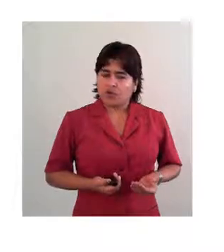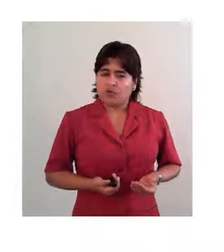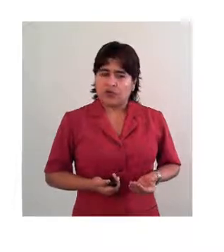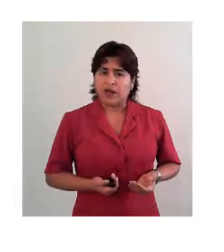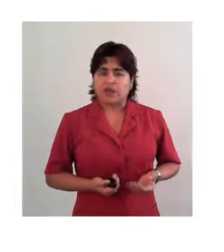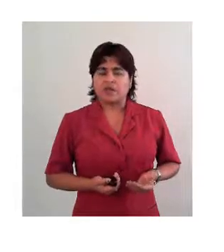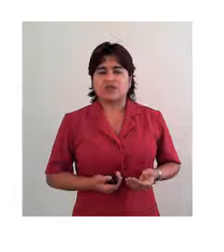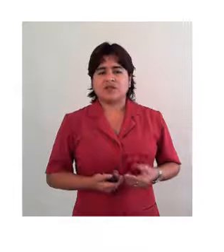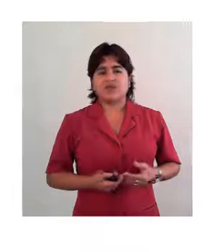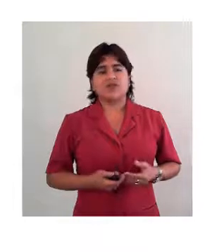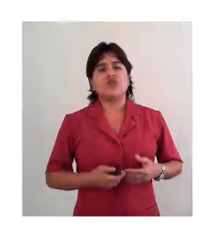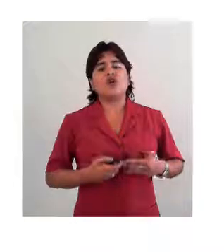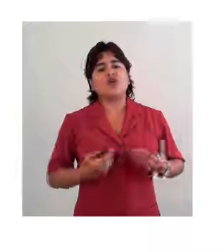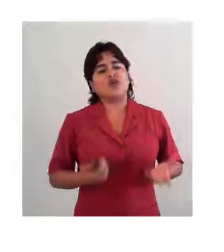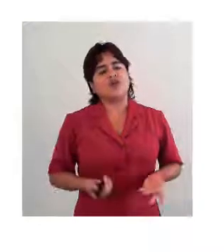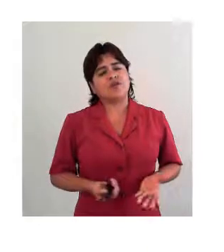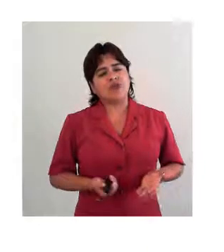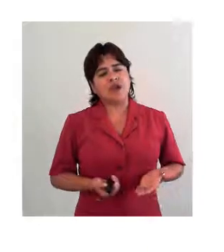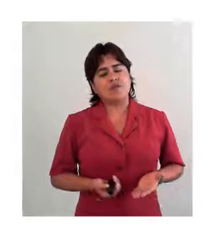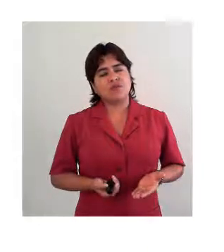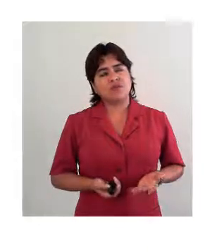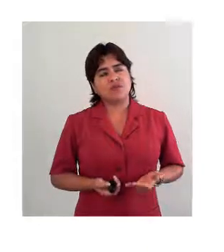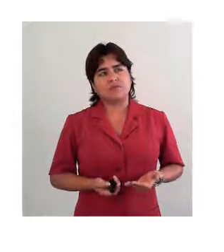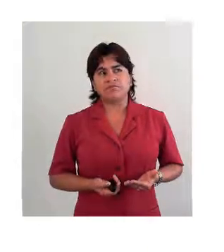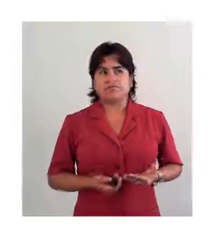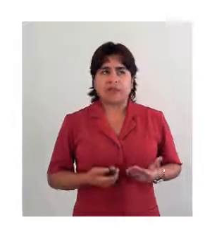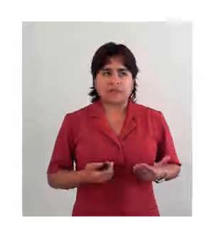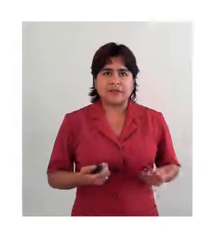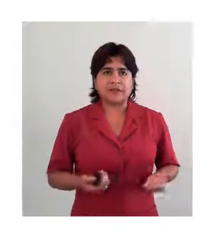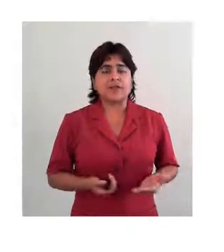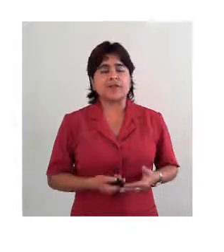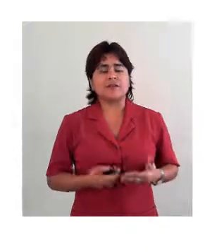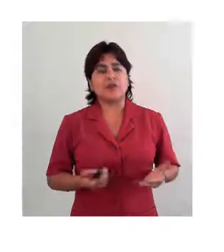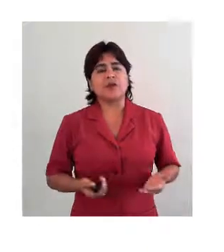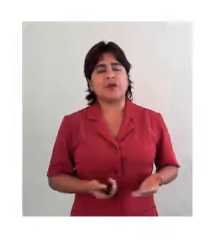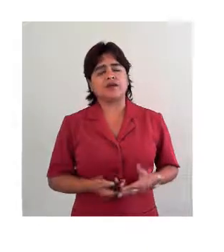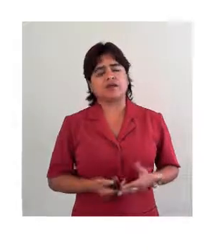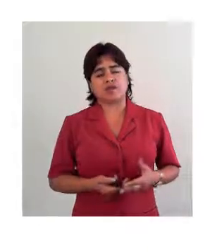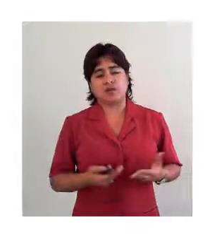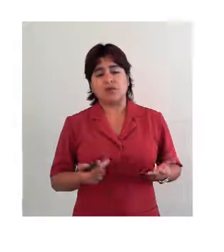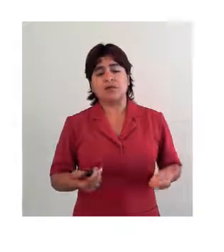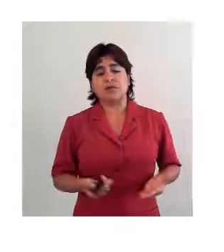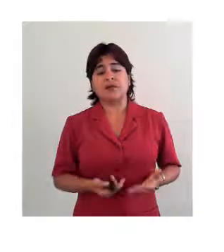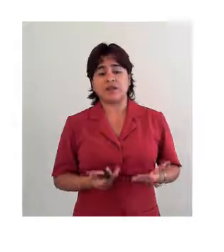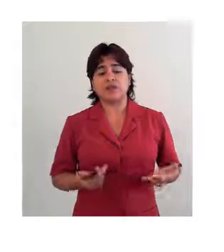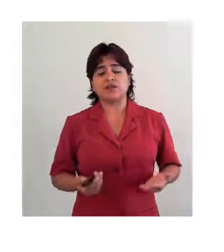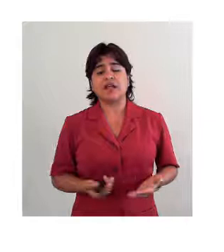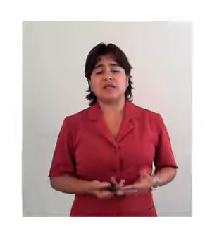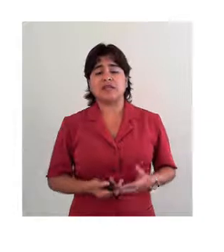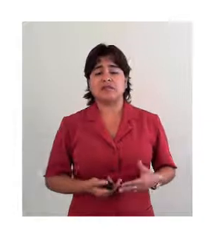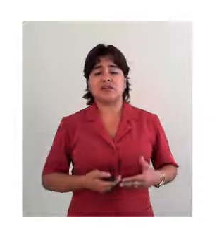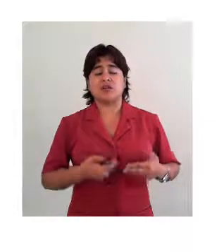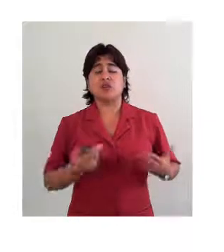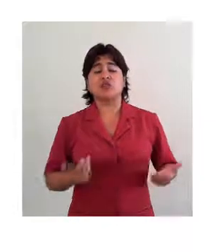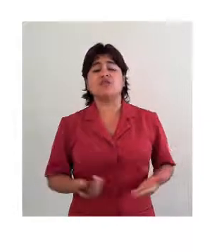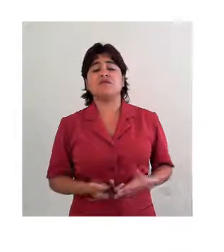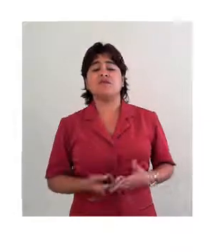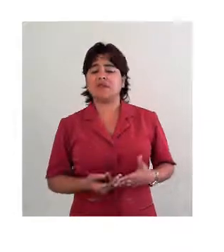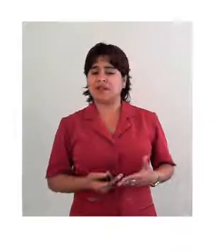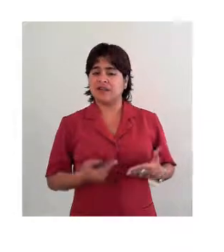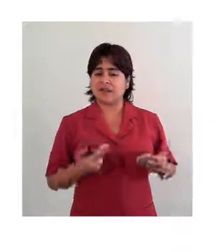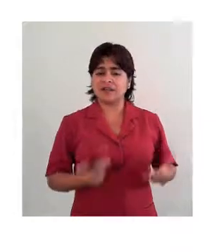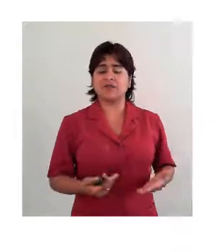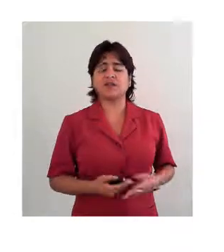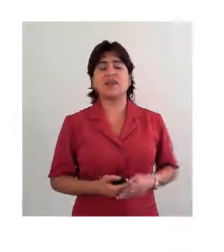patrimonio nacional. Entonces, todo lo que encontramos y que a través de la historia, lo vamos a ver, de eso trata, ¿no? Es el conjunto de